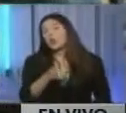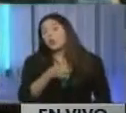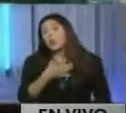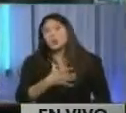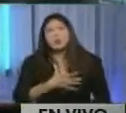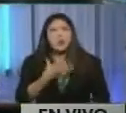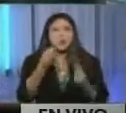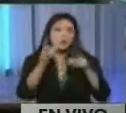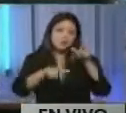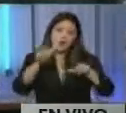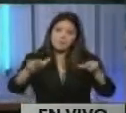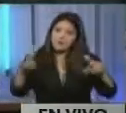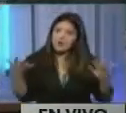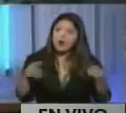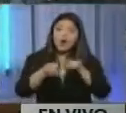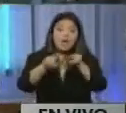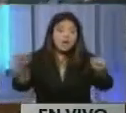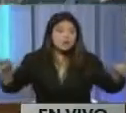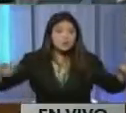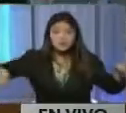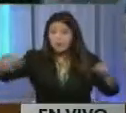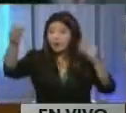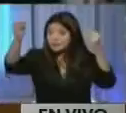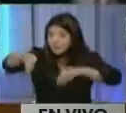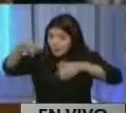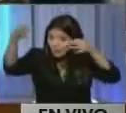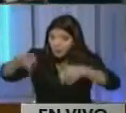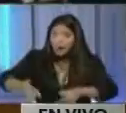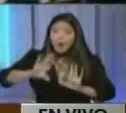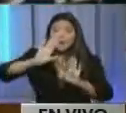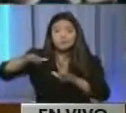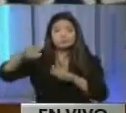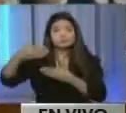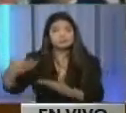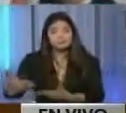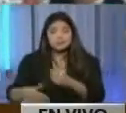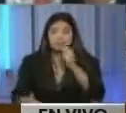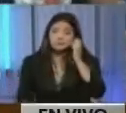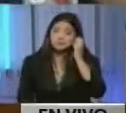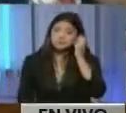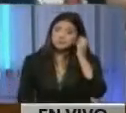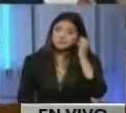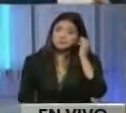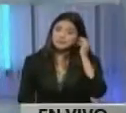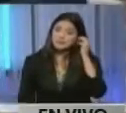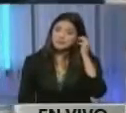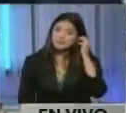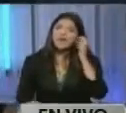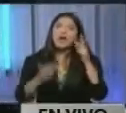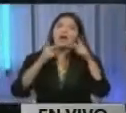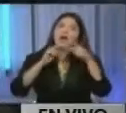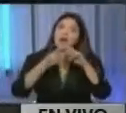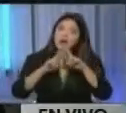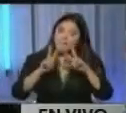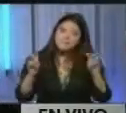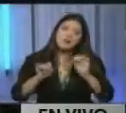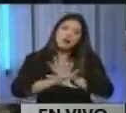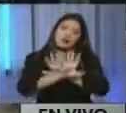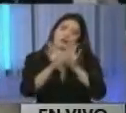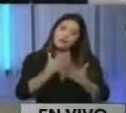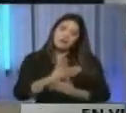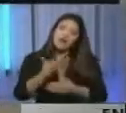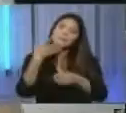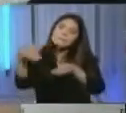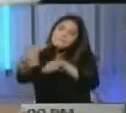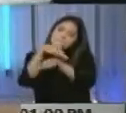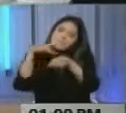víctimas, ellos aseguraban dar su respaldo a la paz y, por supuesto, brindaron el